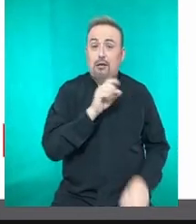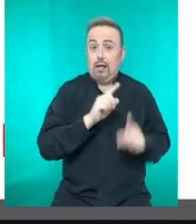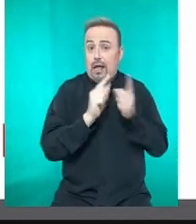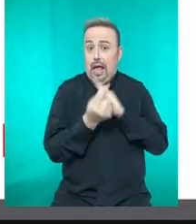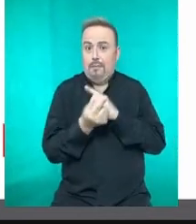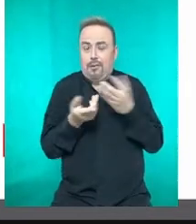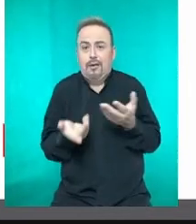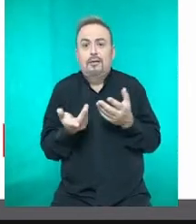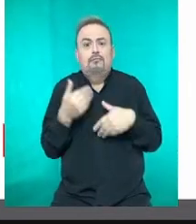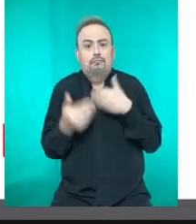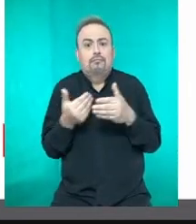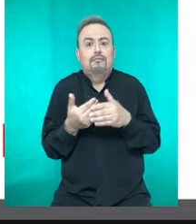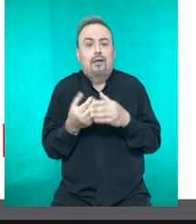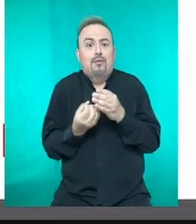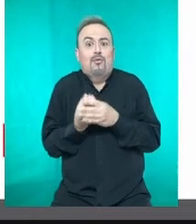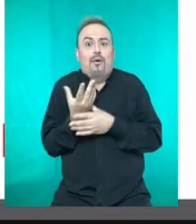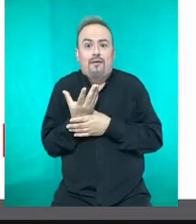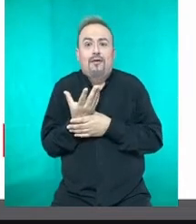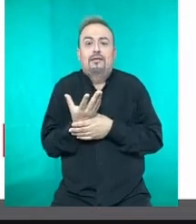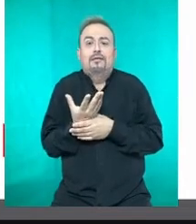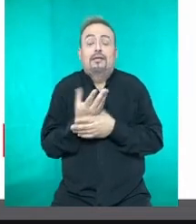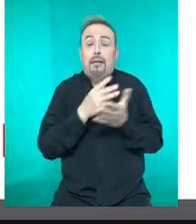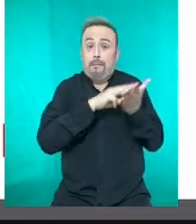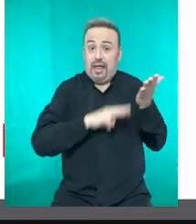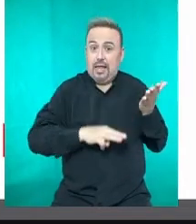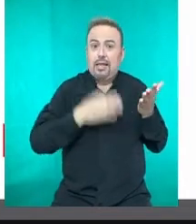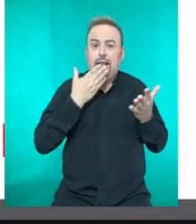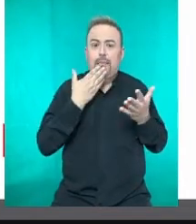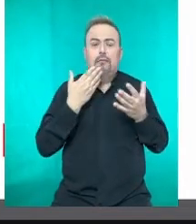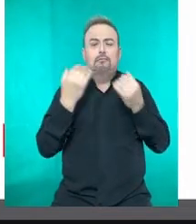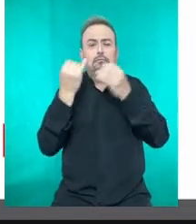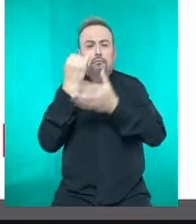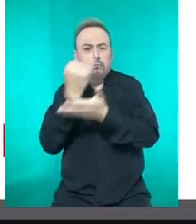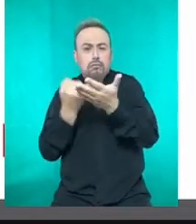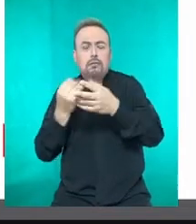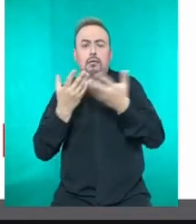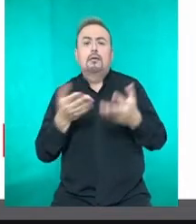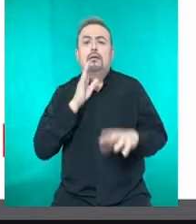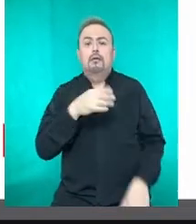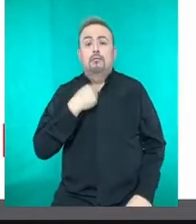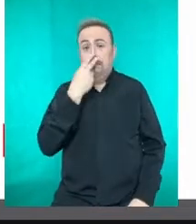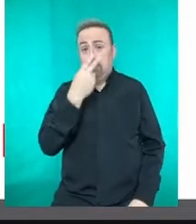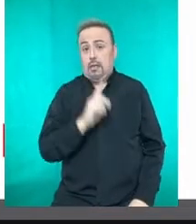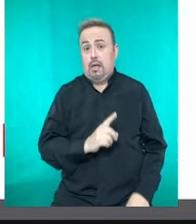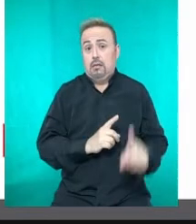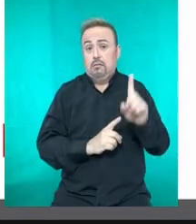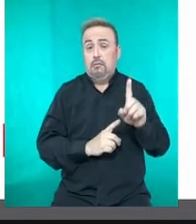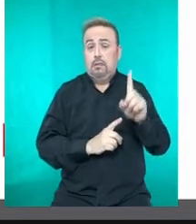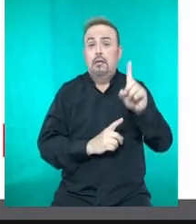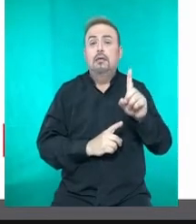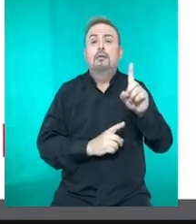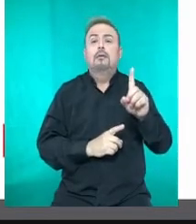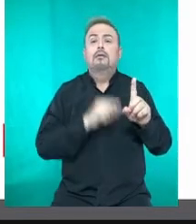trabajo y una etapa de innovación, no solo en el material, sino que en la geometría, miremos en la parte superior donde dice la